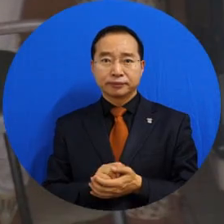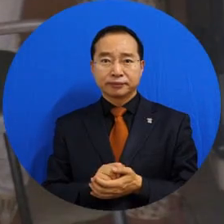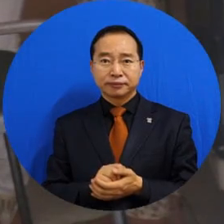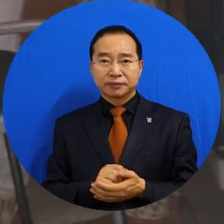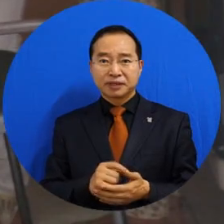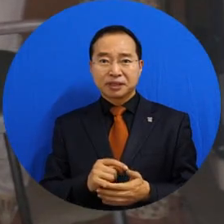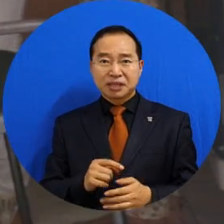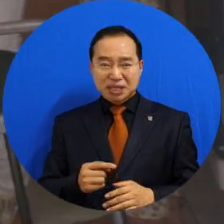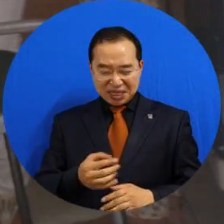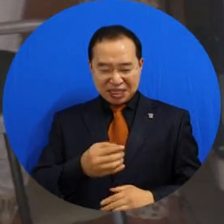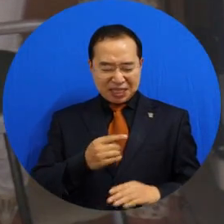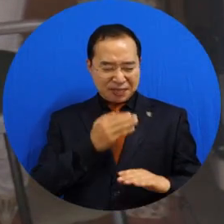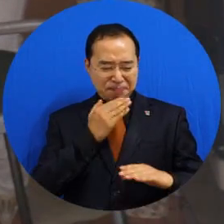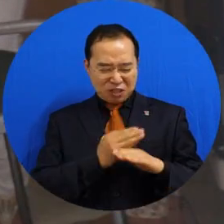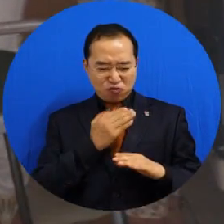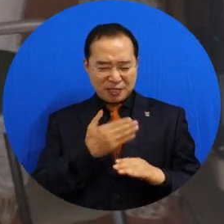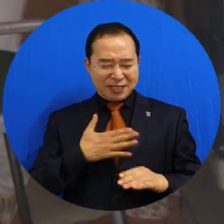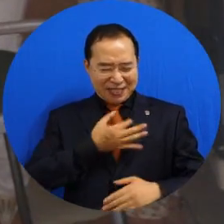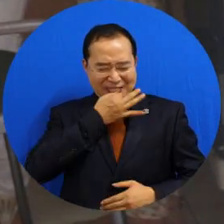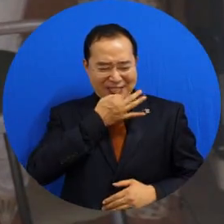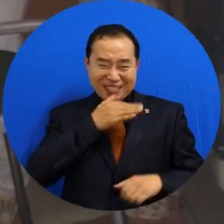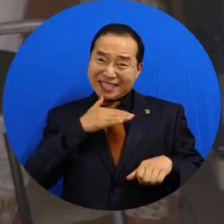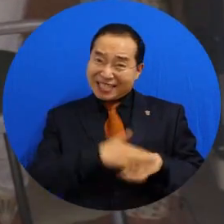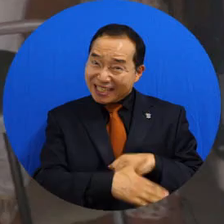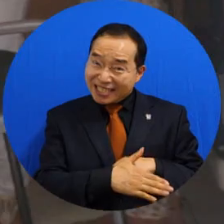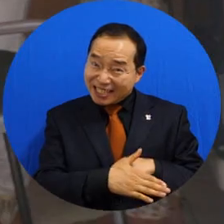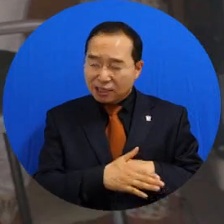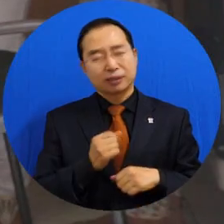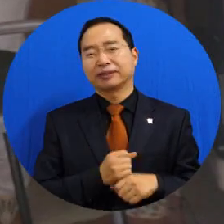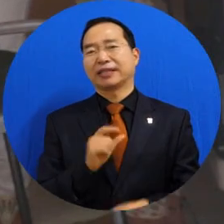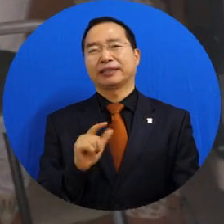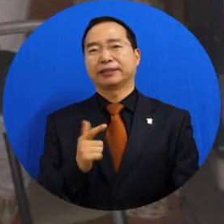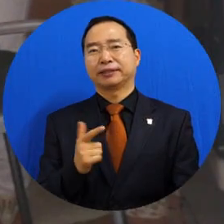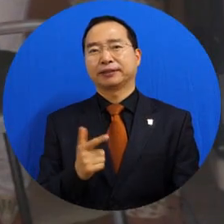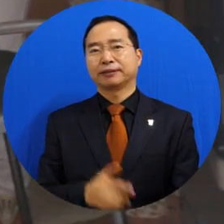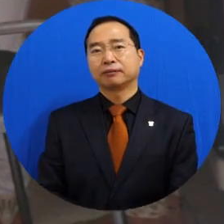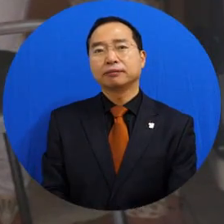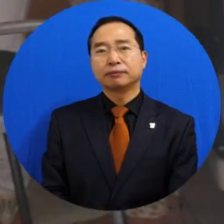Ni se sujeta a las normas políticas de un nacionalismo egoísta.